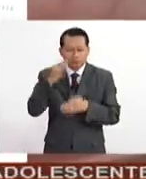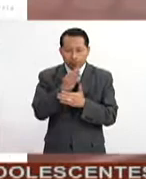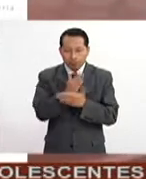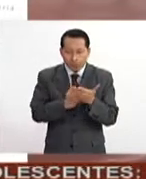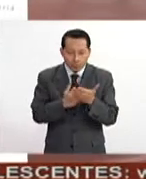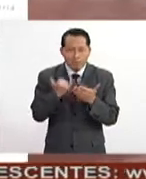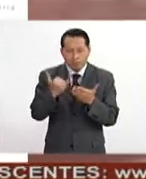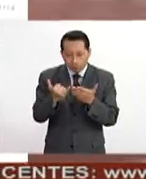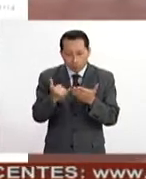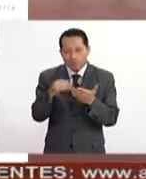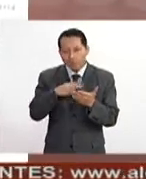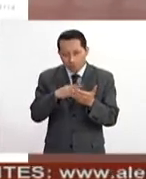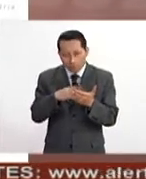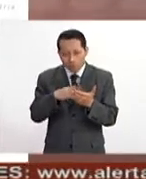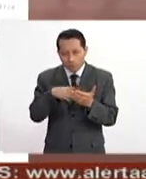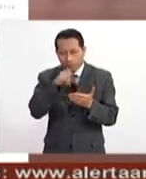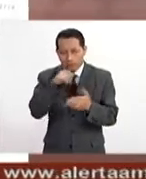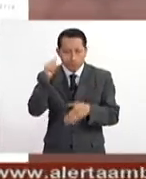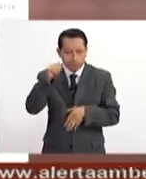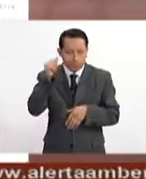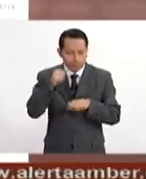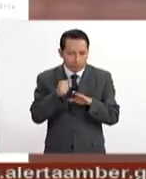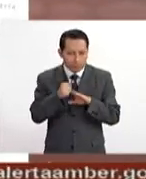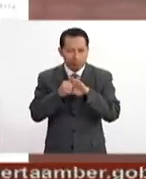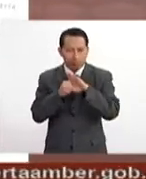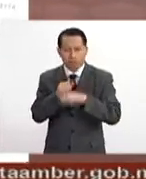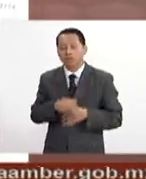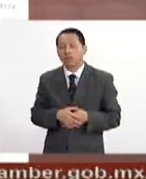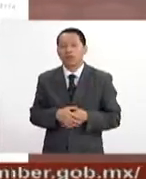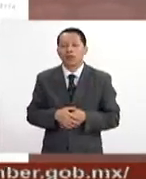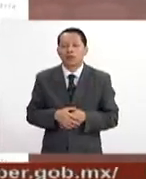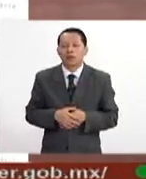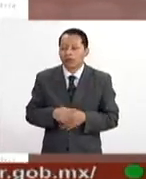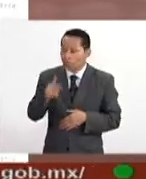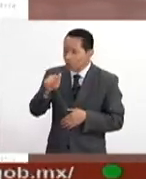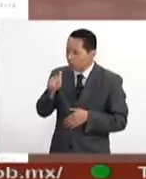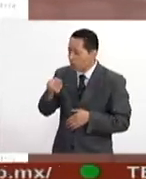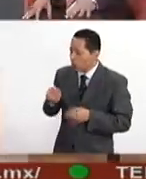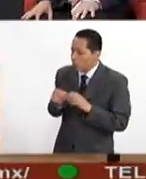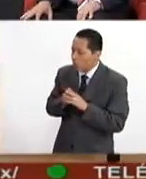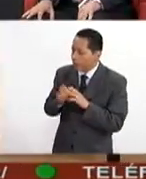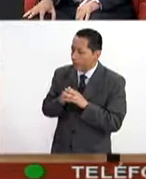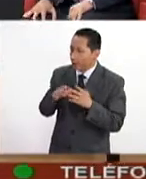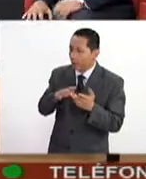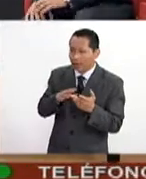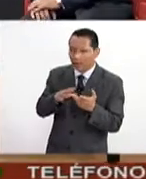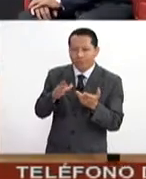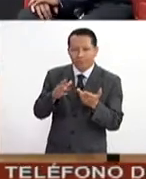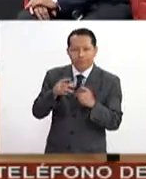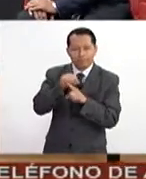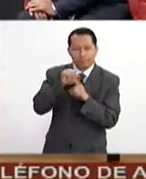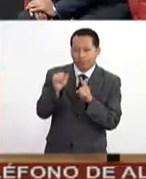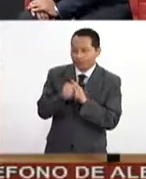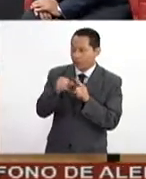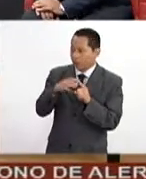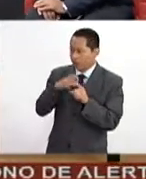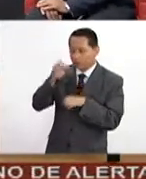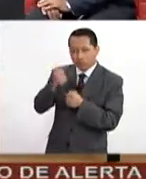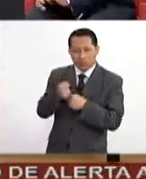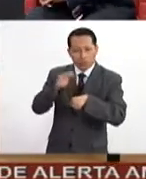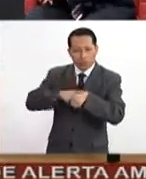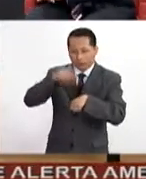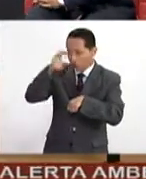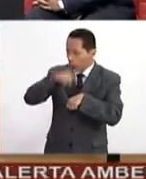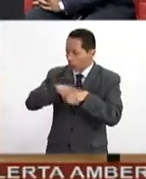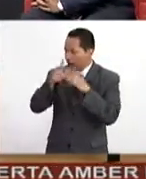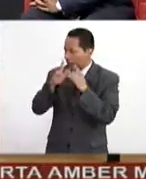crece prácticamente en abril. Paco, independientemente de que obviamente las circunstancias sociales, culturales de